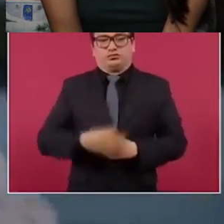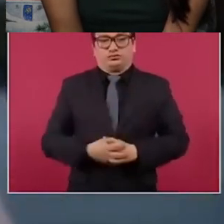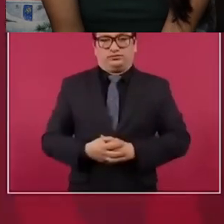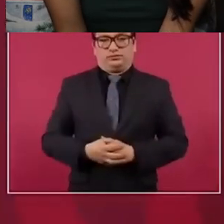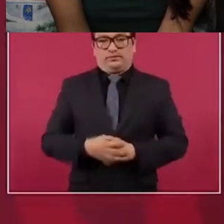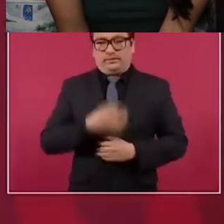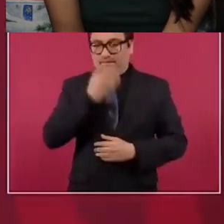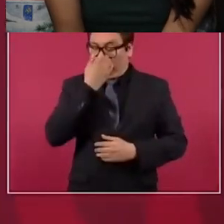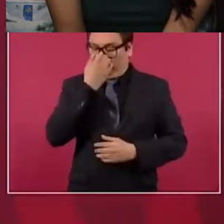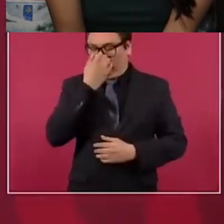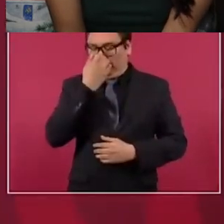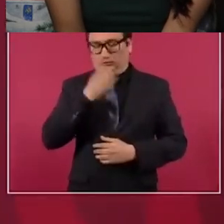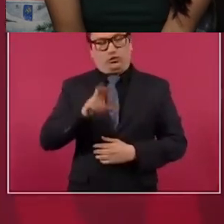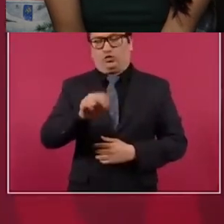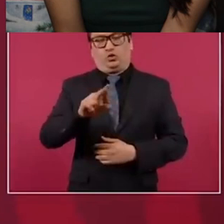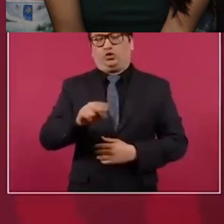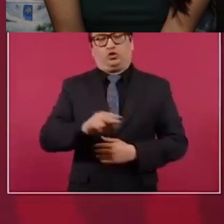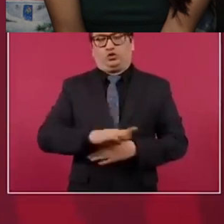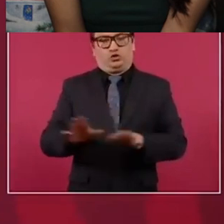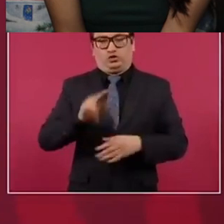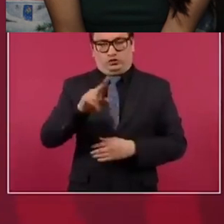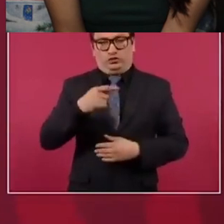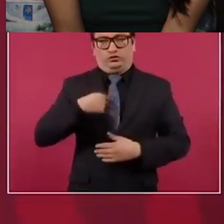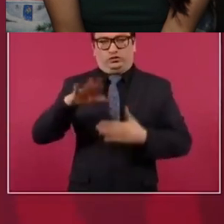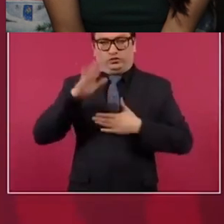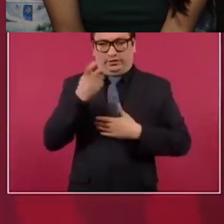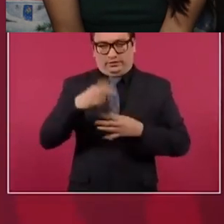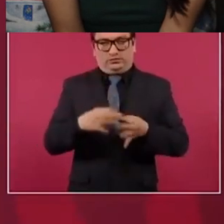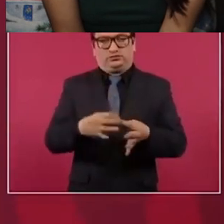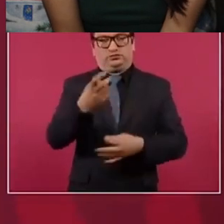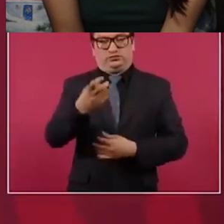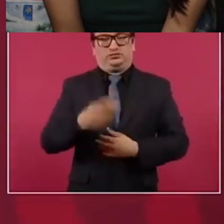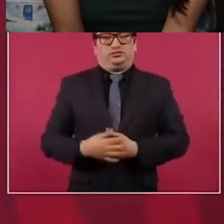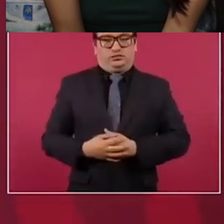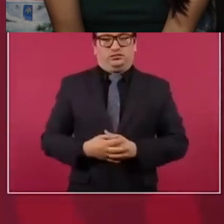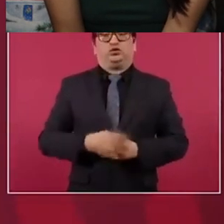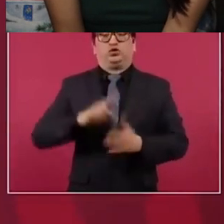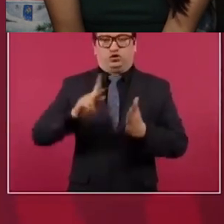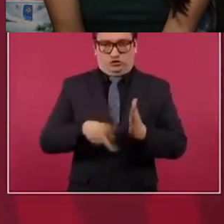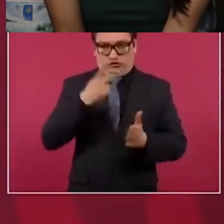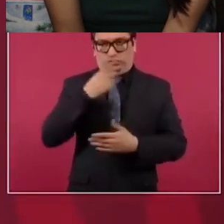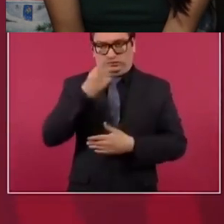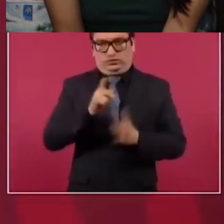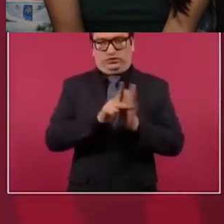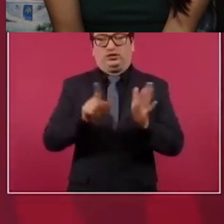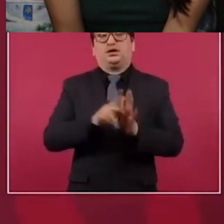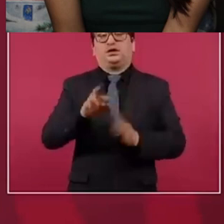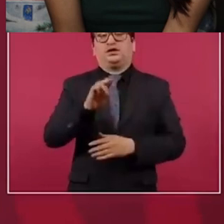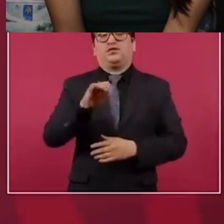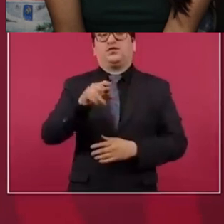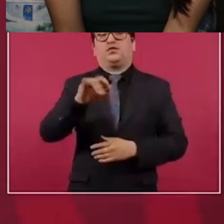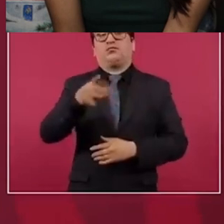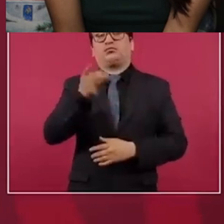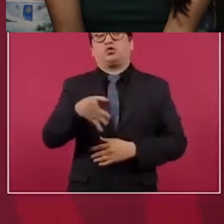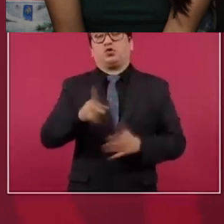atención. No. Y es mi compromiso y les voy a volver a ganar a los de Reforma,